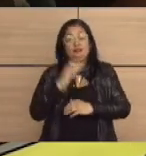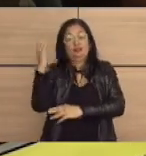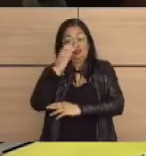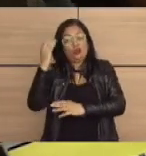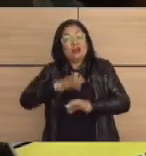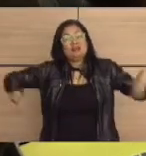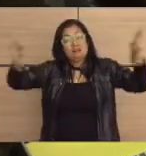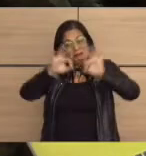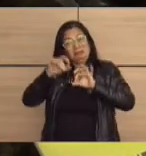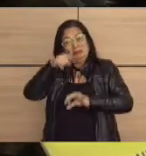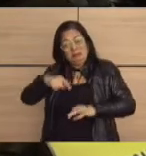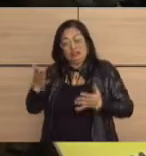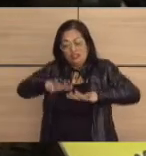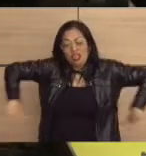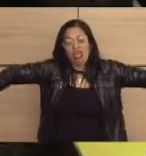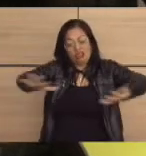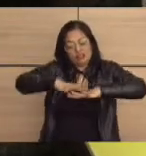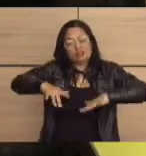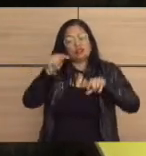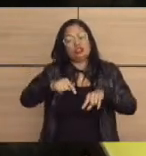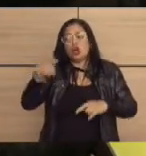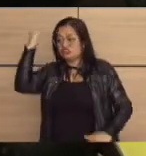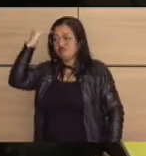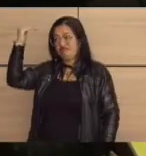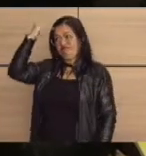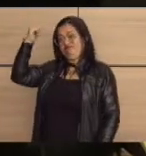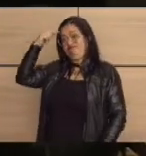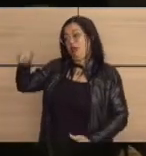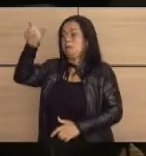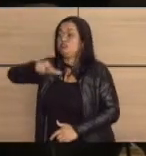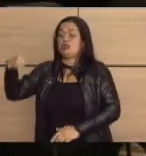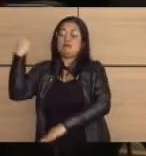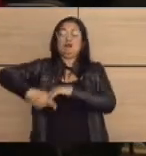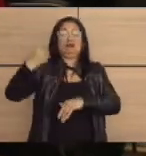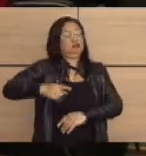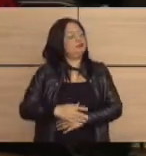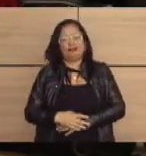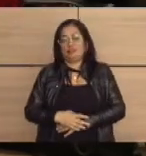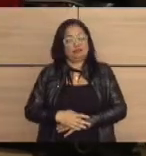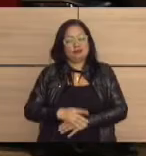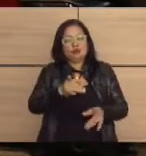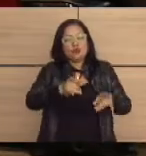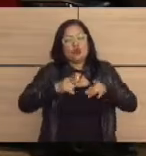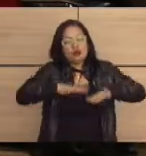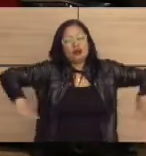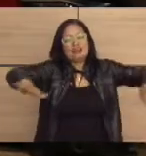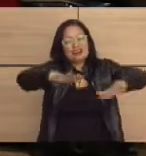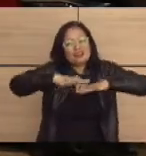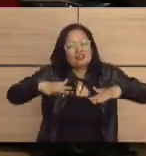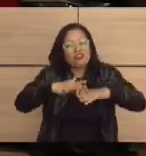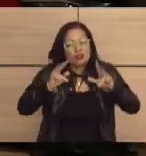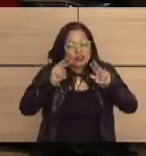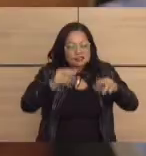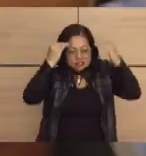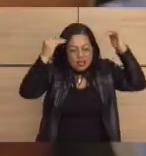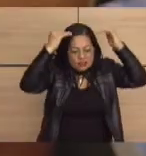política sea dictada por el territorio y no por la sabiduría de unos funcionarios, ¿no? Porque es un territorio muy